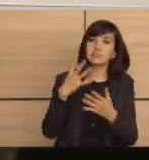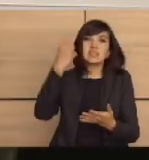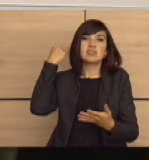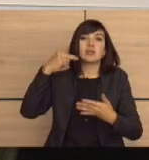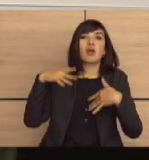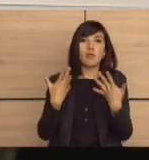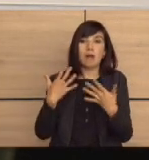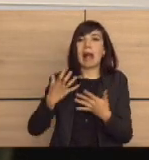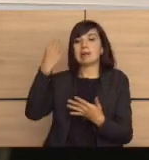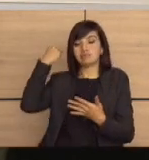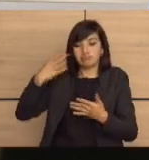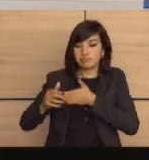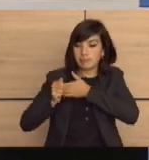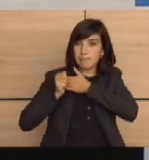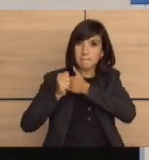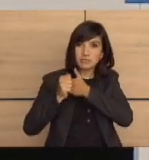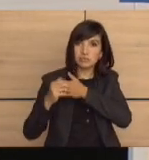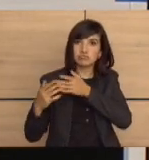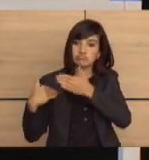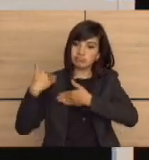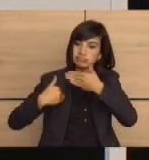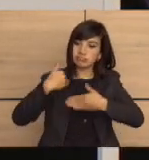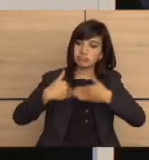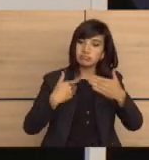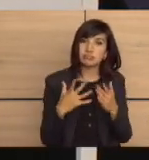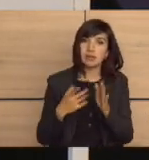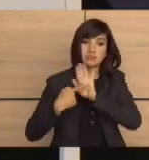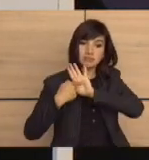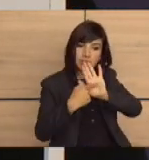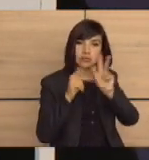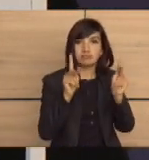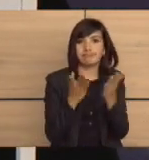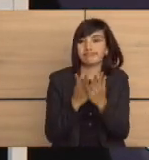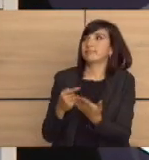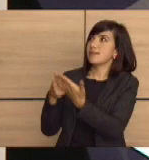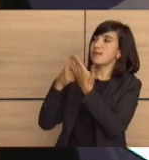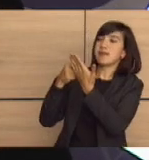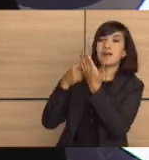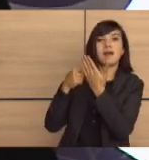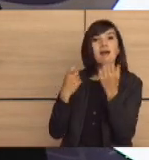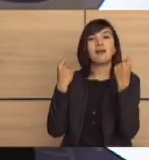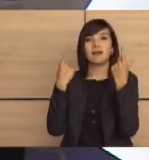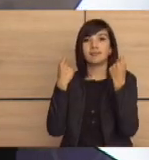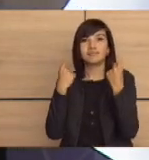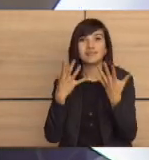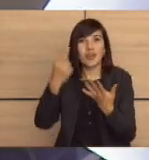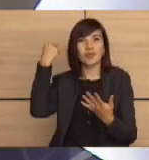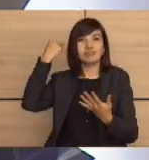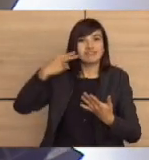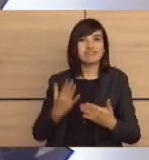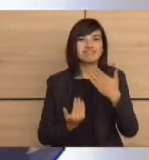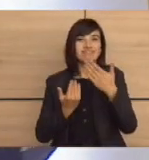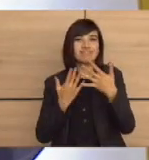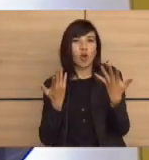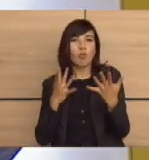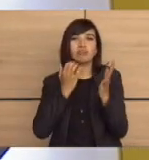una manera de tratar y de acercarse, de tratar las fuentes, de acercarse a las fuentes, de leer las fuentes, de construir unos relatos,